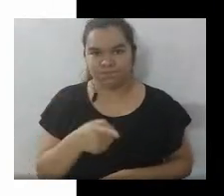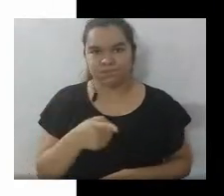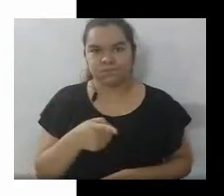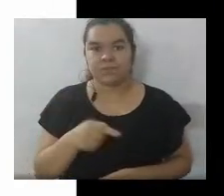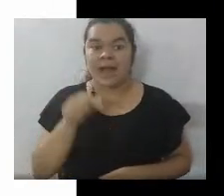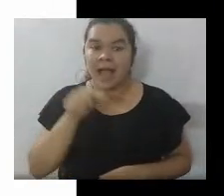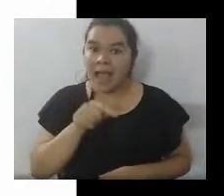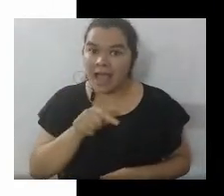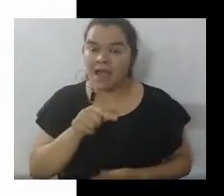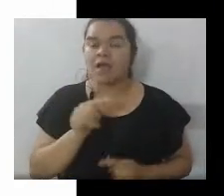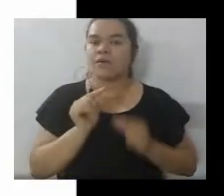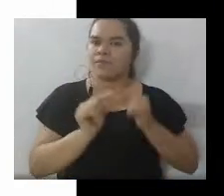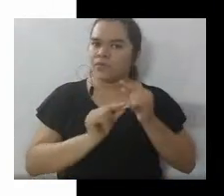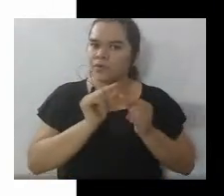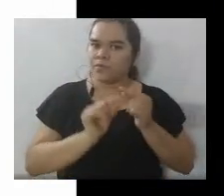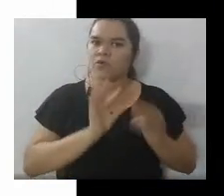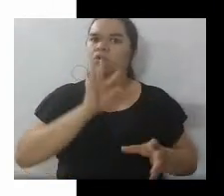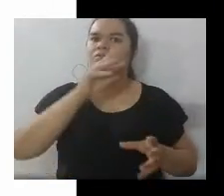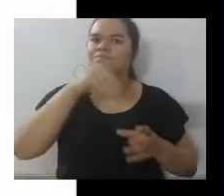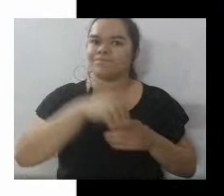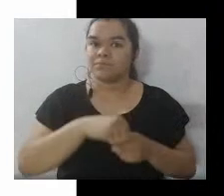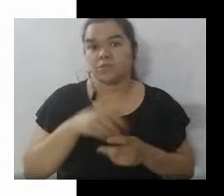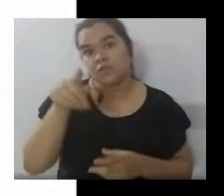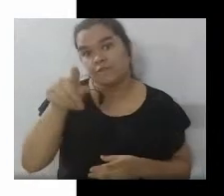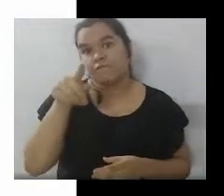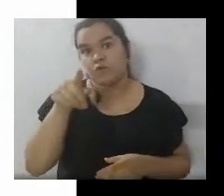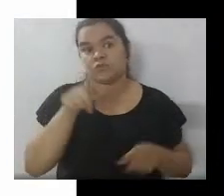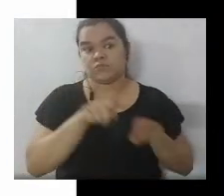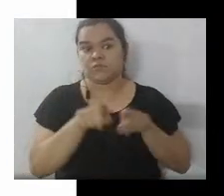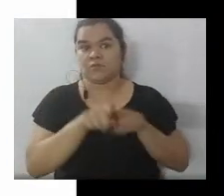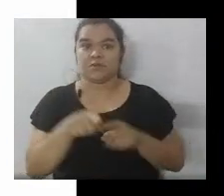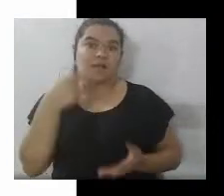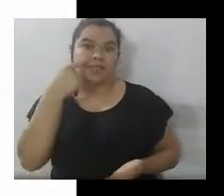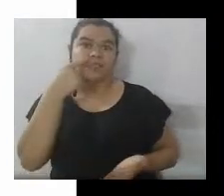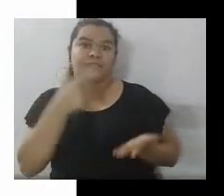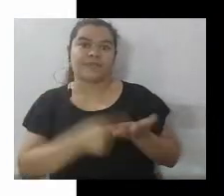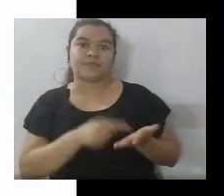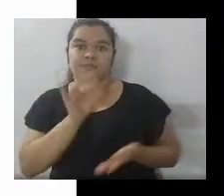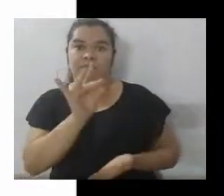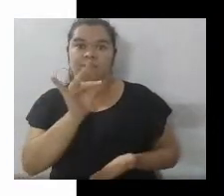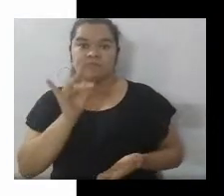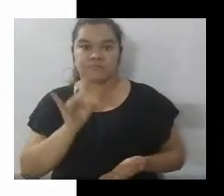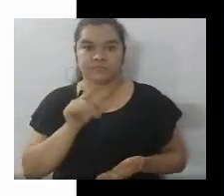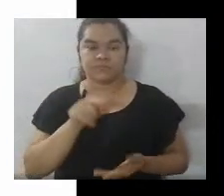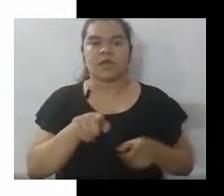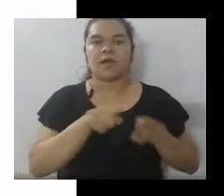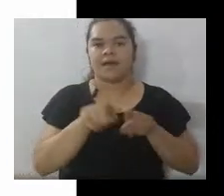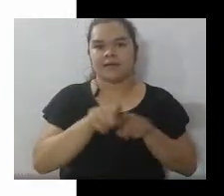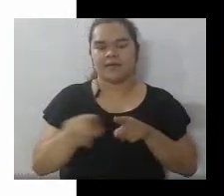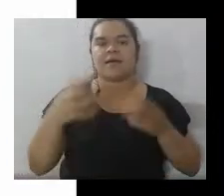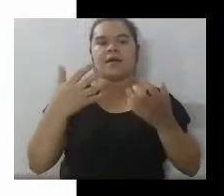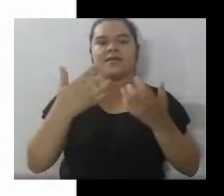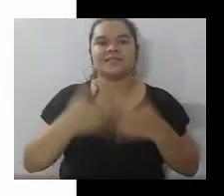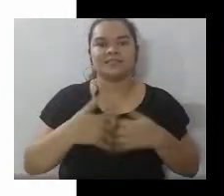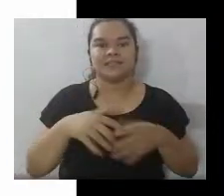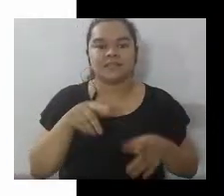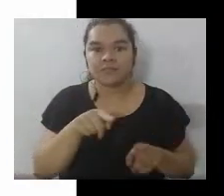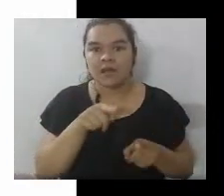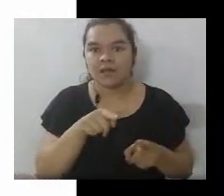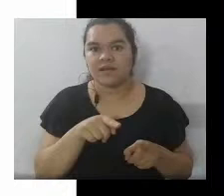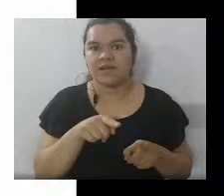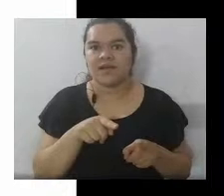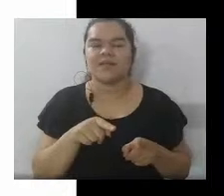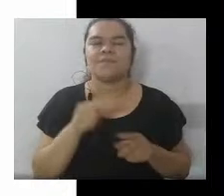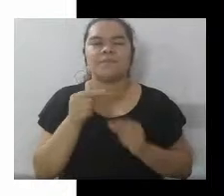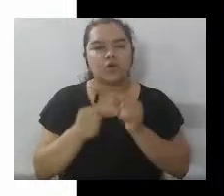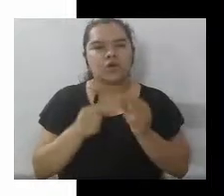De ahí ya nos empezamos a involucrar, si decidiste, estás decidido, querés la carrera de sistema, ya nos empezamos